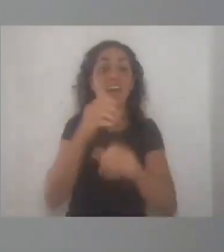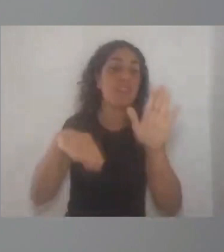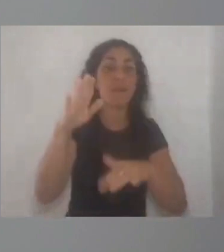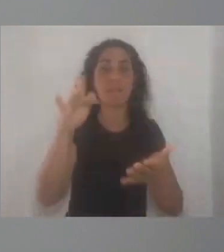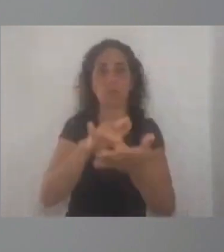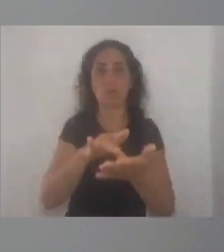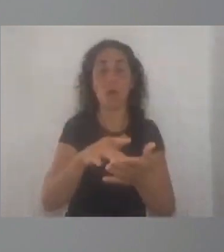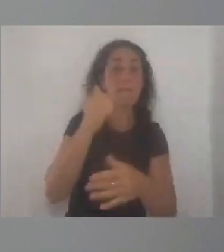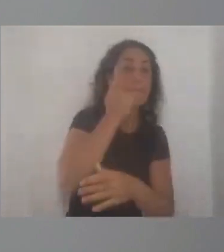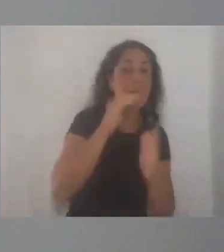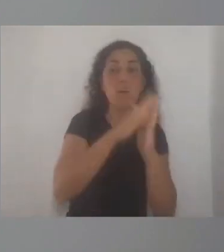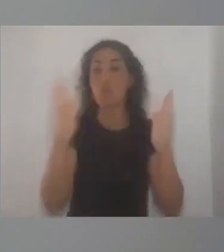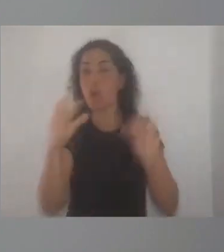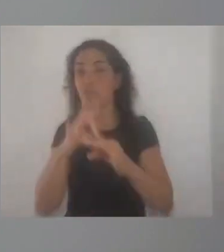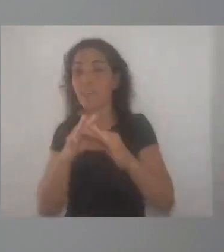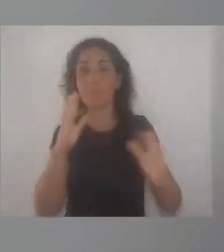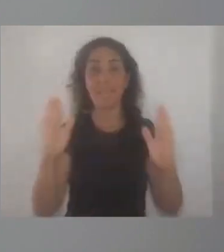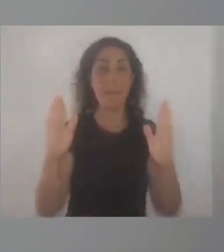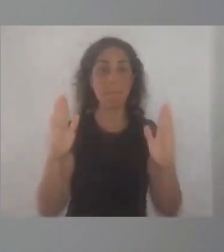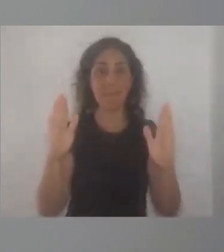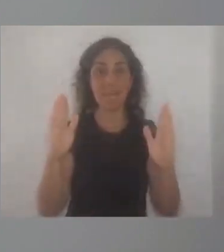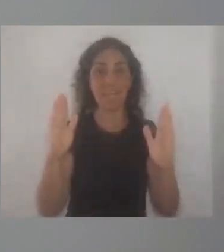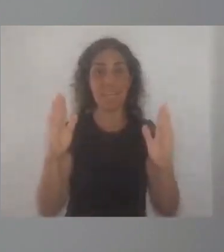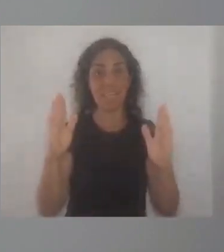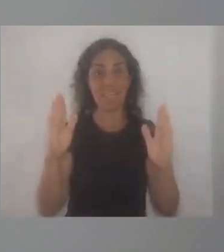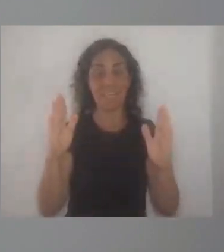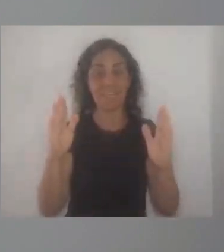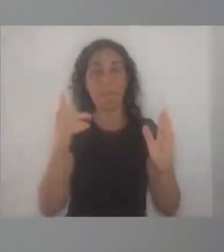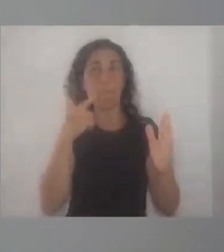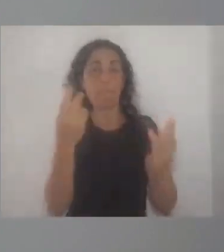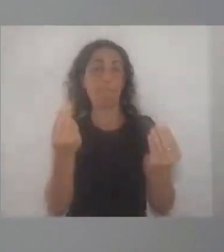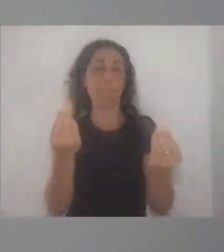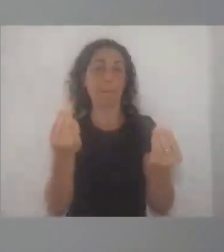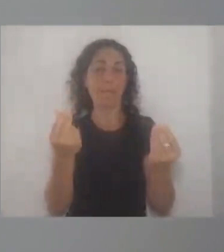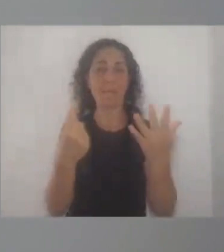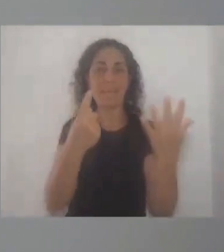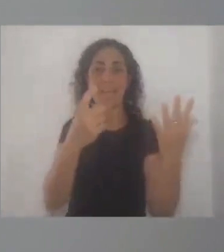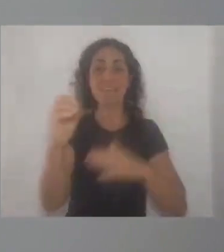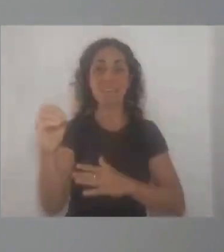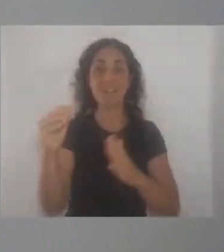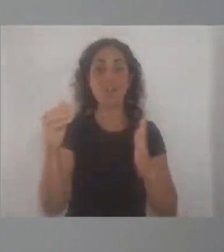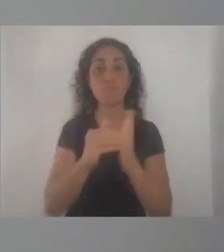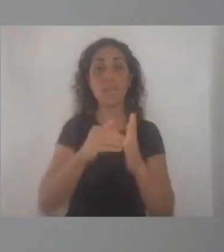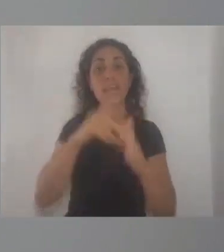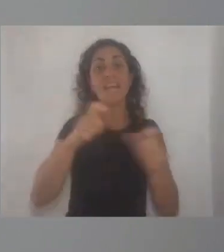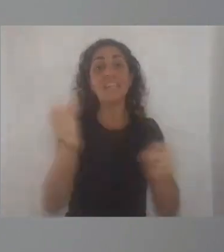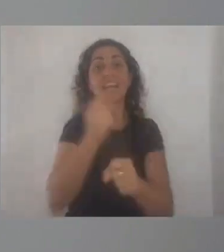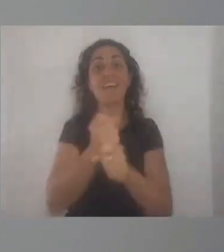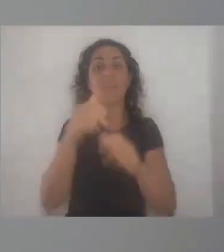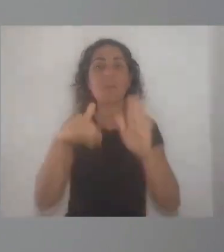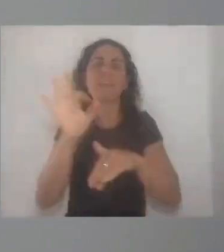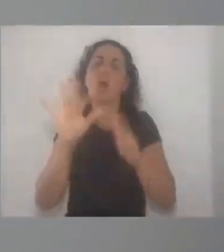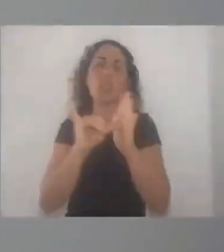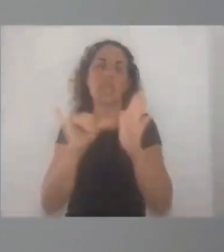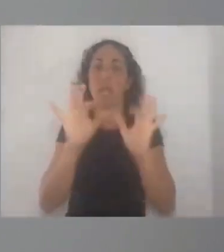y septiembre estaremos por encima de Esos 600.000 trabajadores o prácticamente muy cerca como el mes